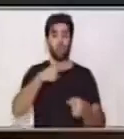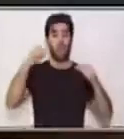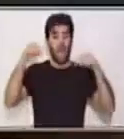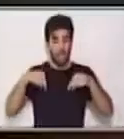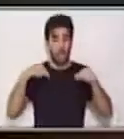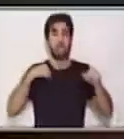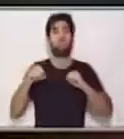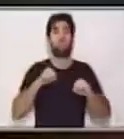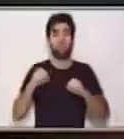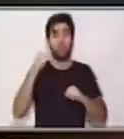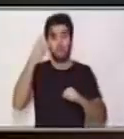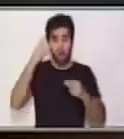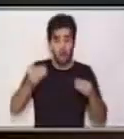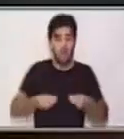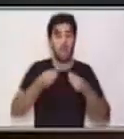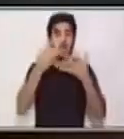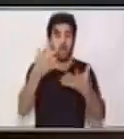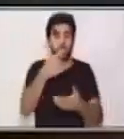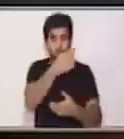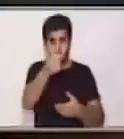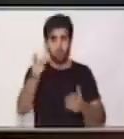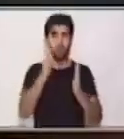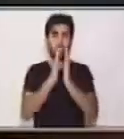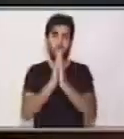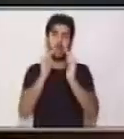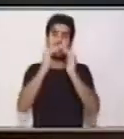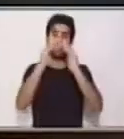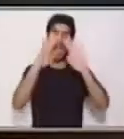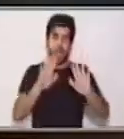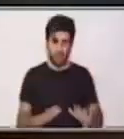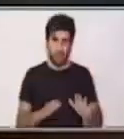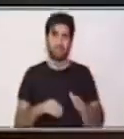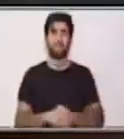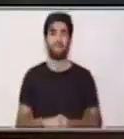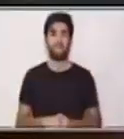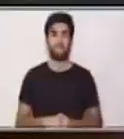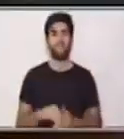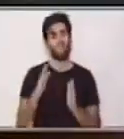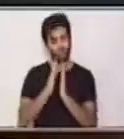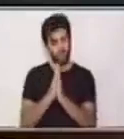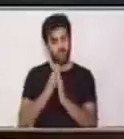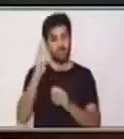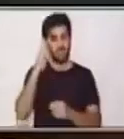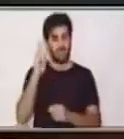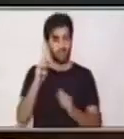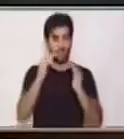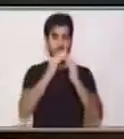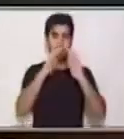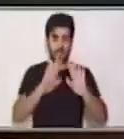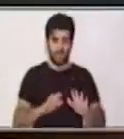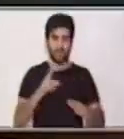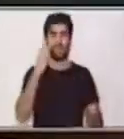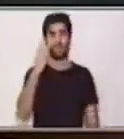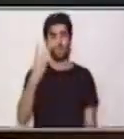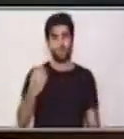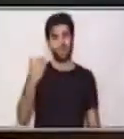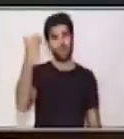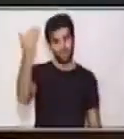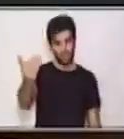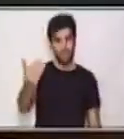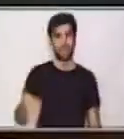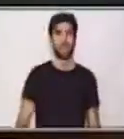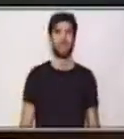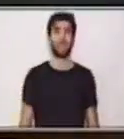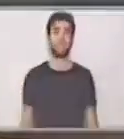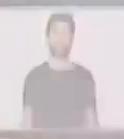trabajando desde acá para que tú te quedes en casa. Así que la recomendación es quédate en casa. Nos vemos hasta una próxima.